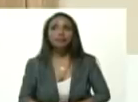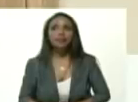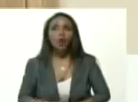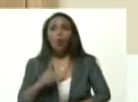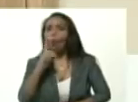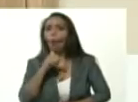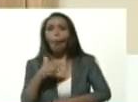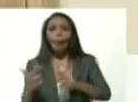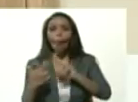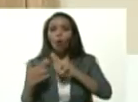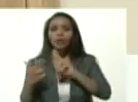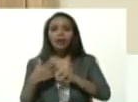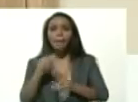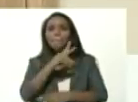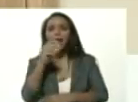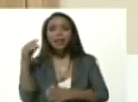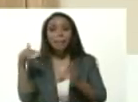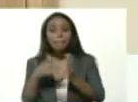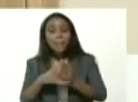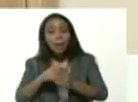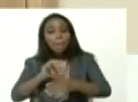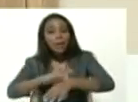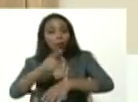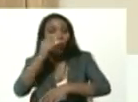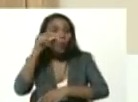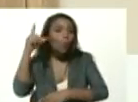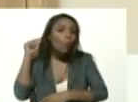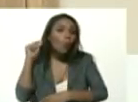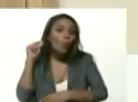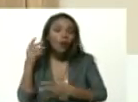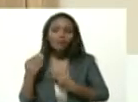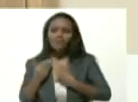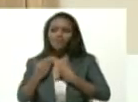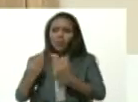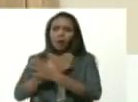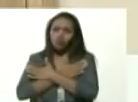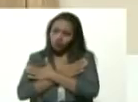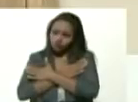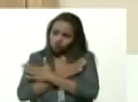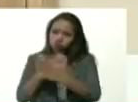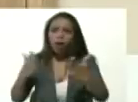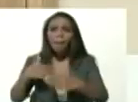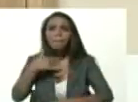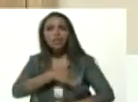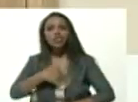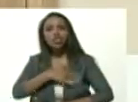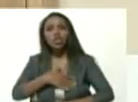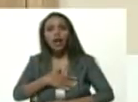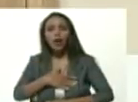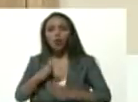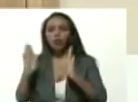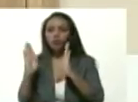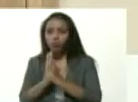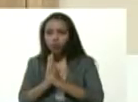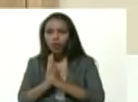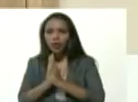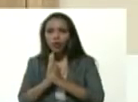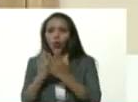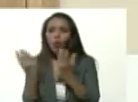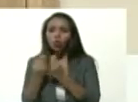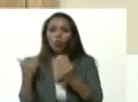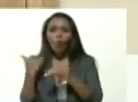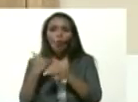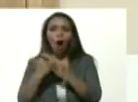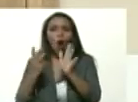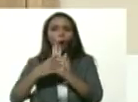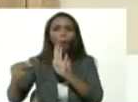Desconocen que tenemos más de 20.000 médicos y médicas entregados como misioneros de Cristo, ahí, al lado, a Patiquemingo